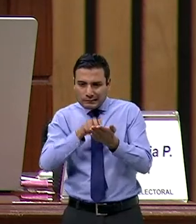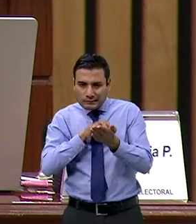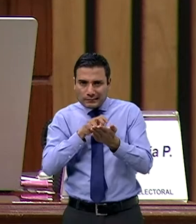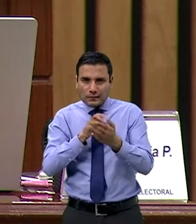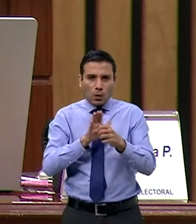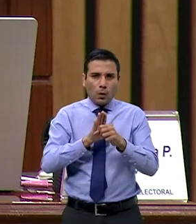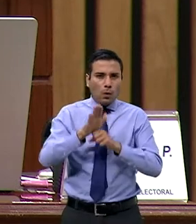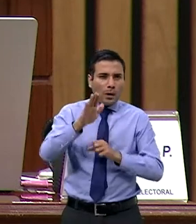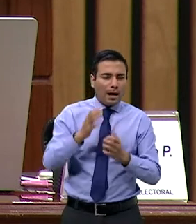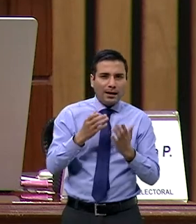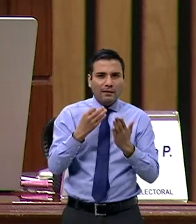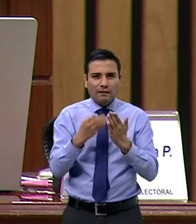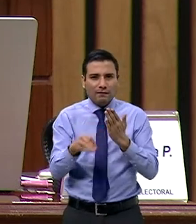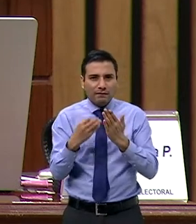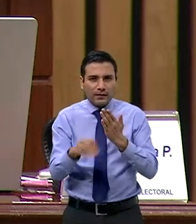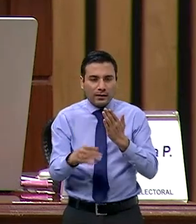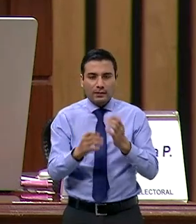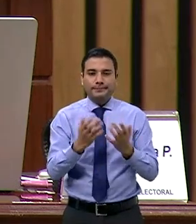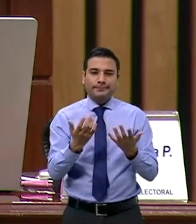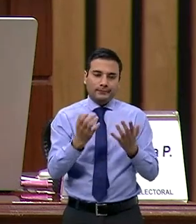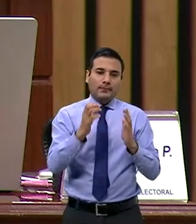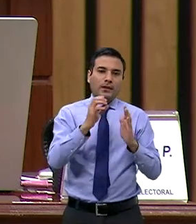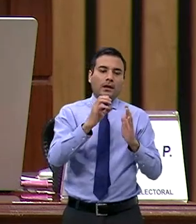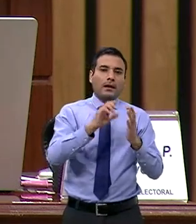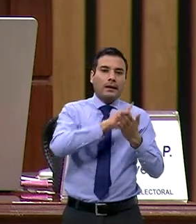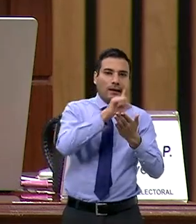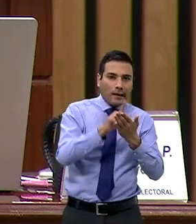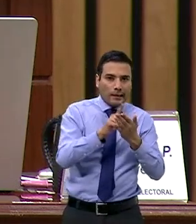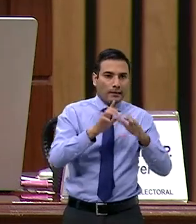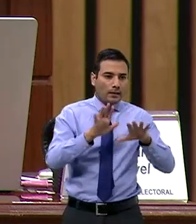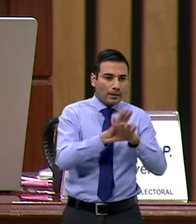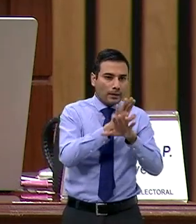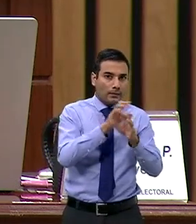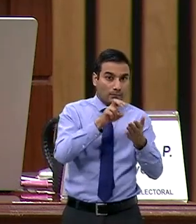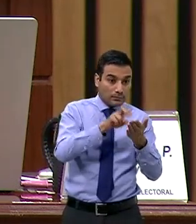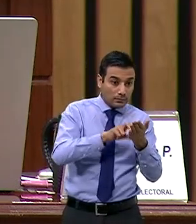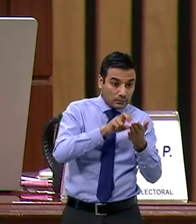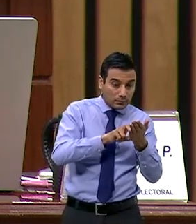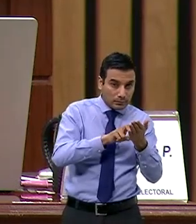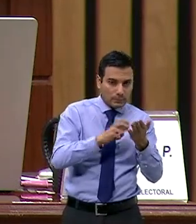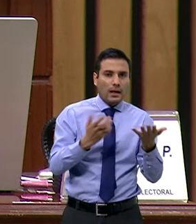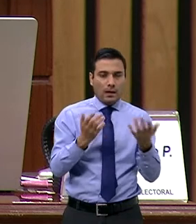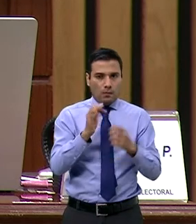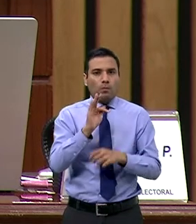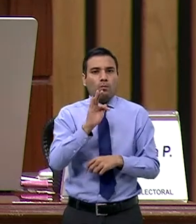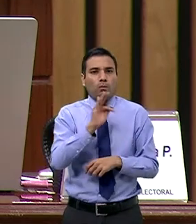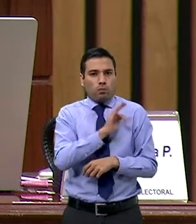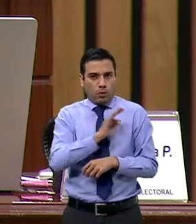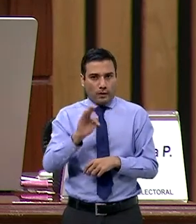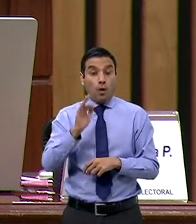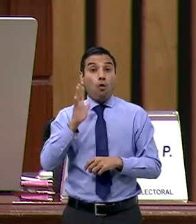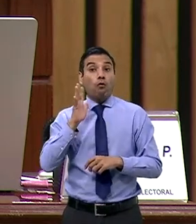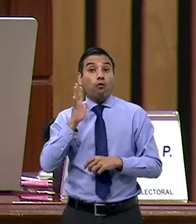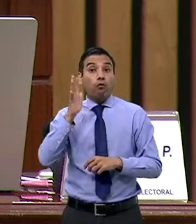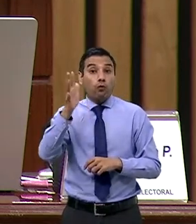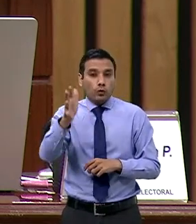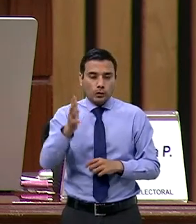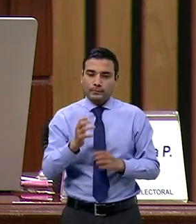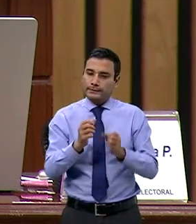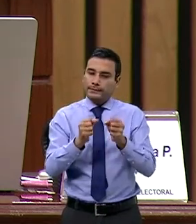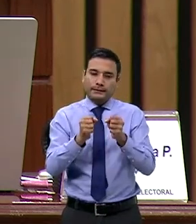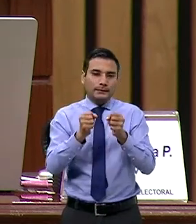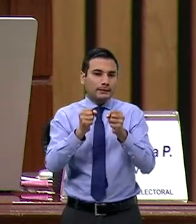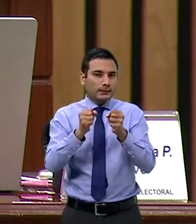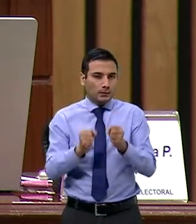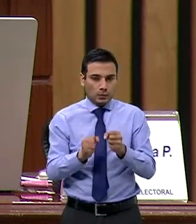organización como en el marco legal que da sustento y tomemos medidas en conjunto lograremos realizar ejercicios futuros que sin duda tomarán cada